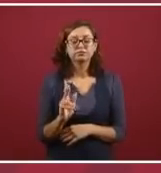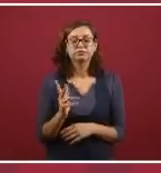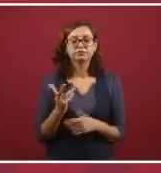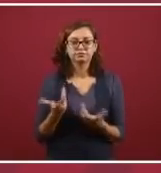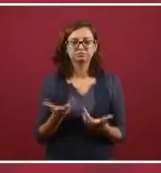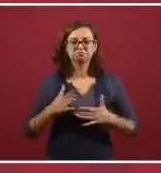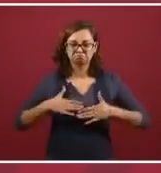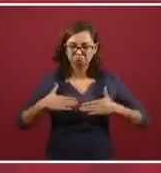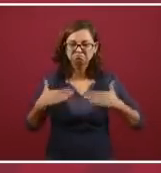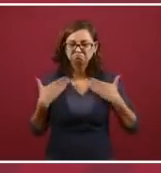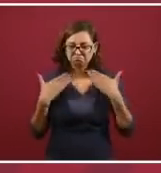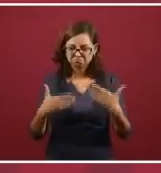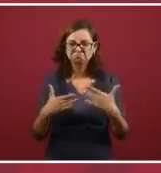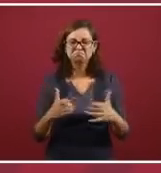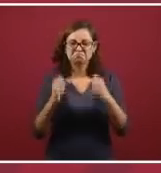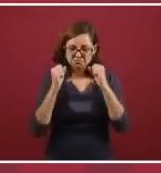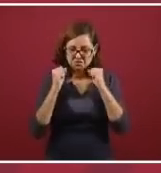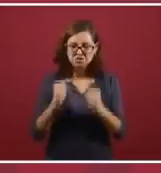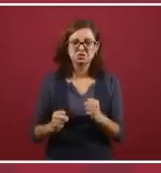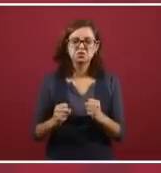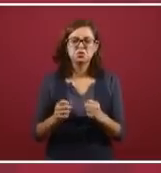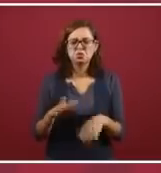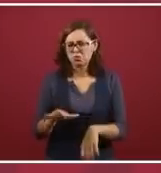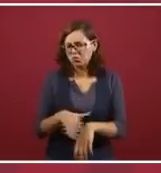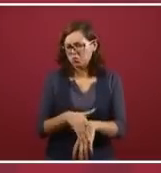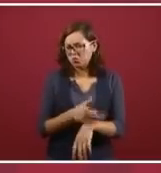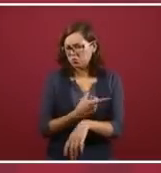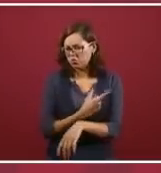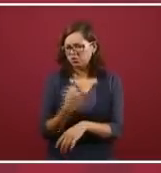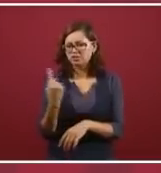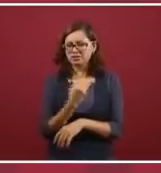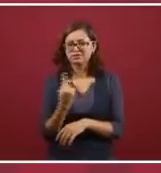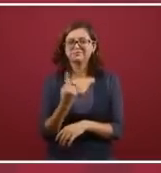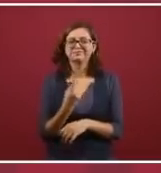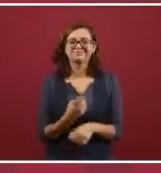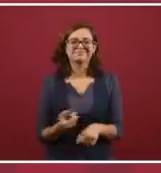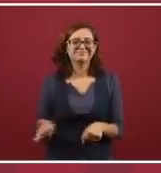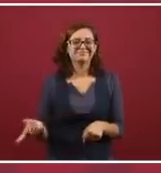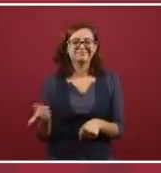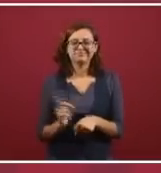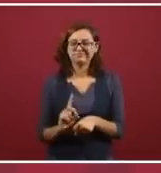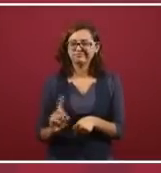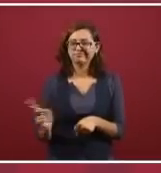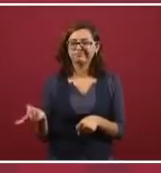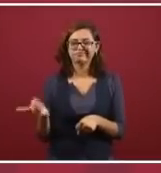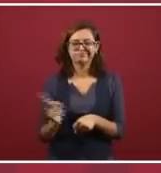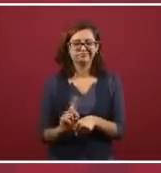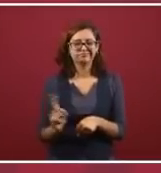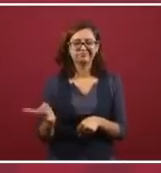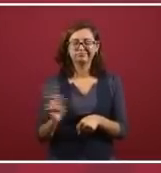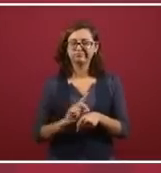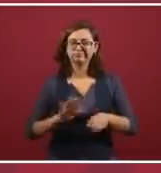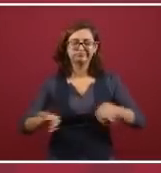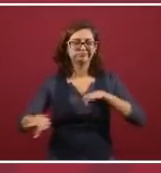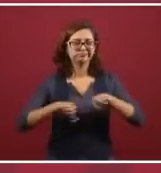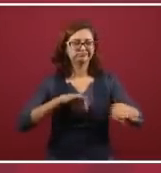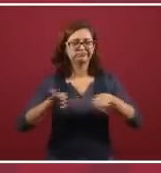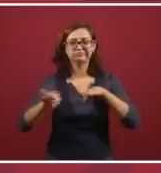tenemos confianza porque trabajamos todos los días en ese propósito.